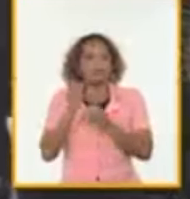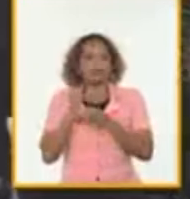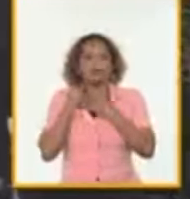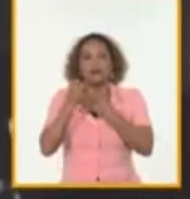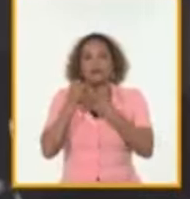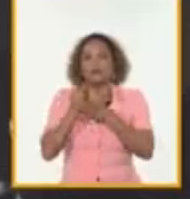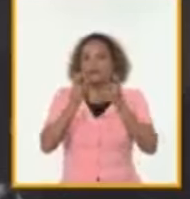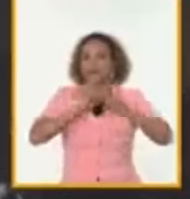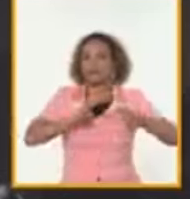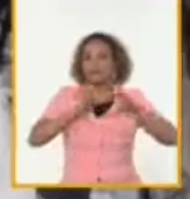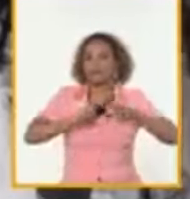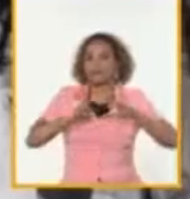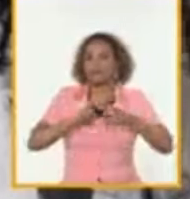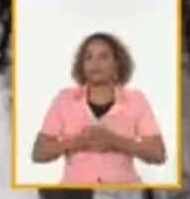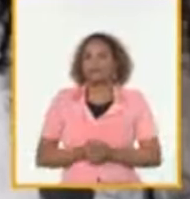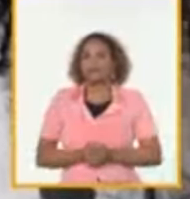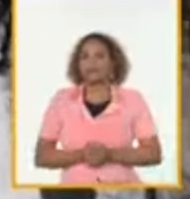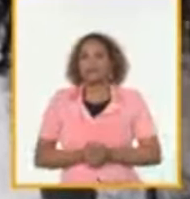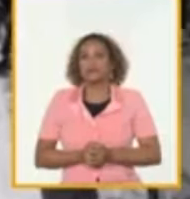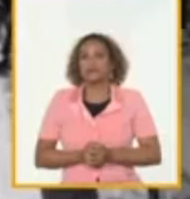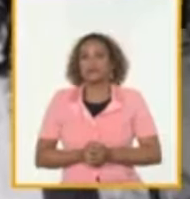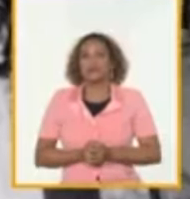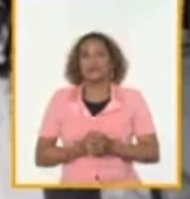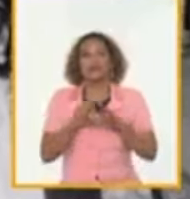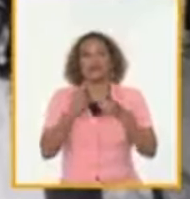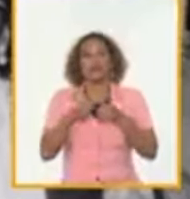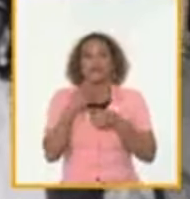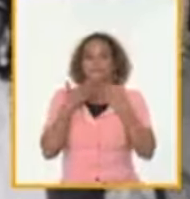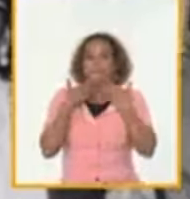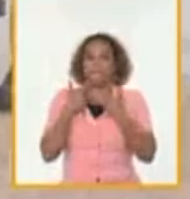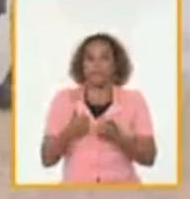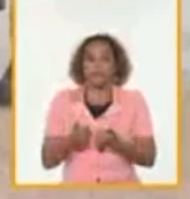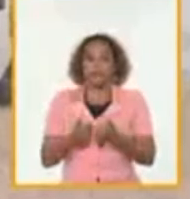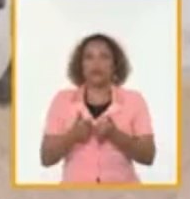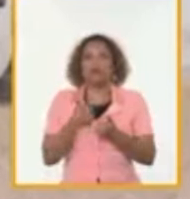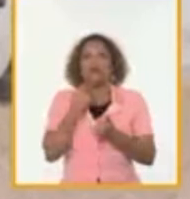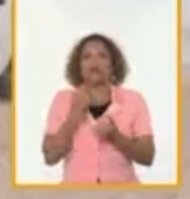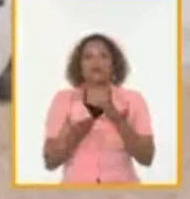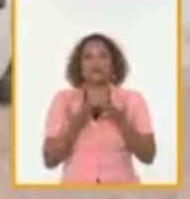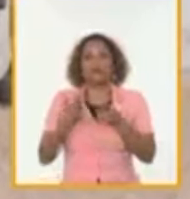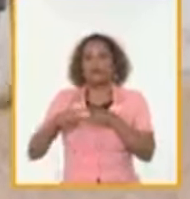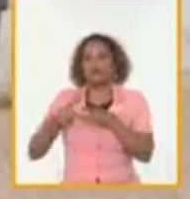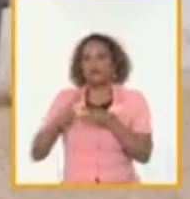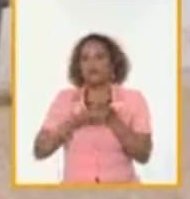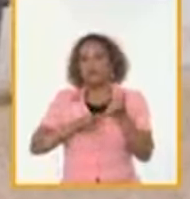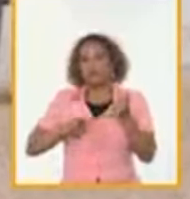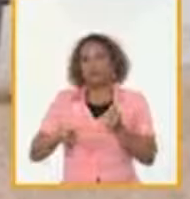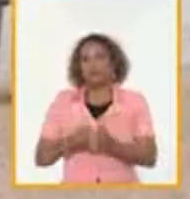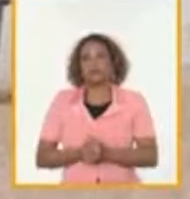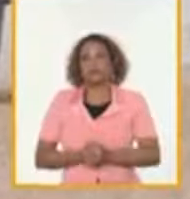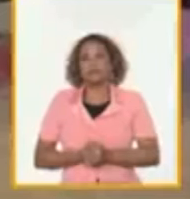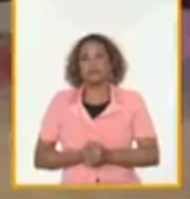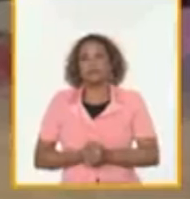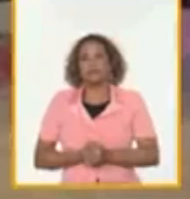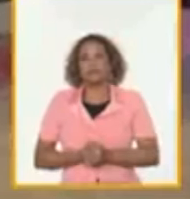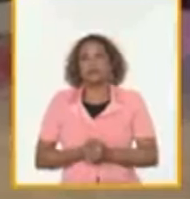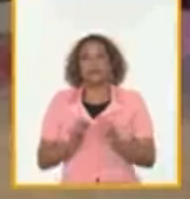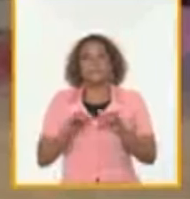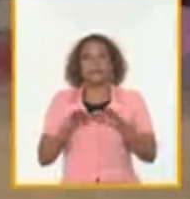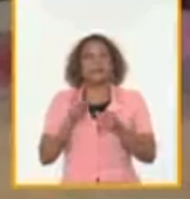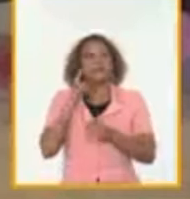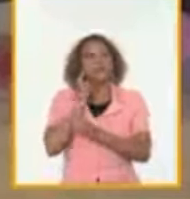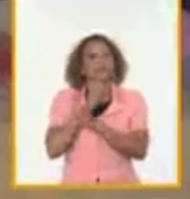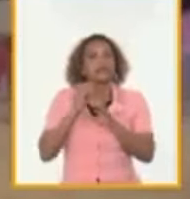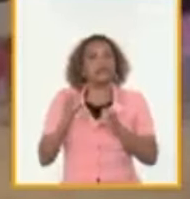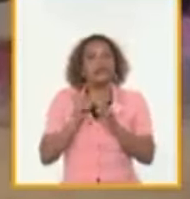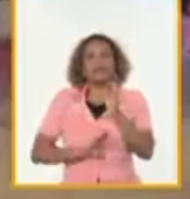investigativos que la posicionan dentro de las de mayor relevancia nacional en la actualidad distingue por su parque científico para un desarrollo